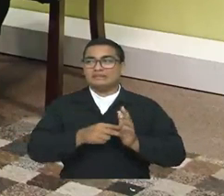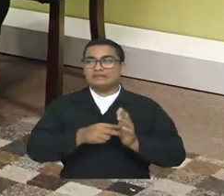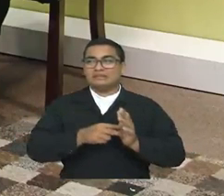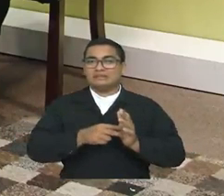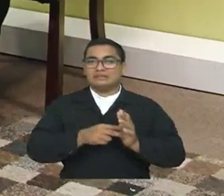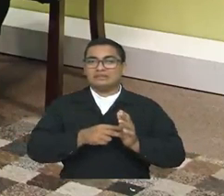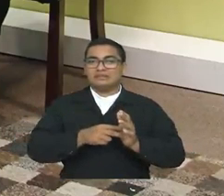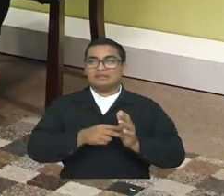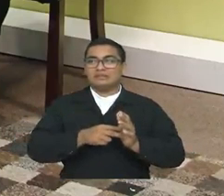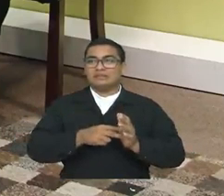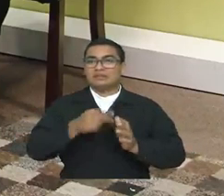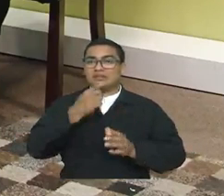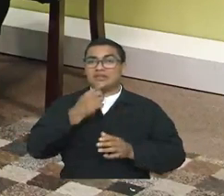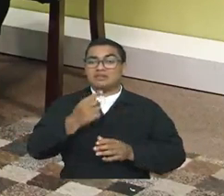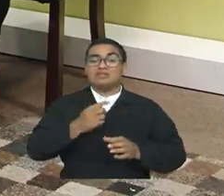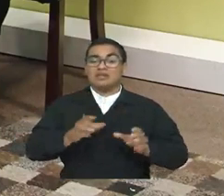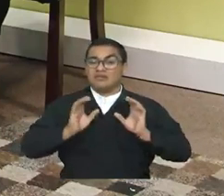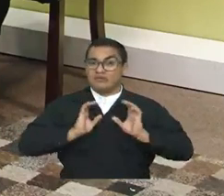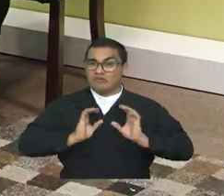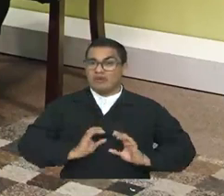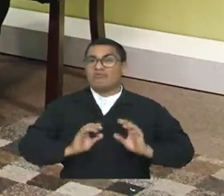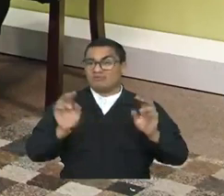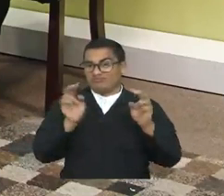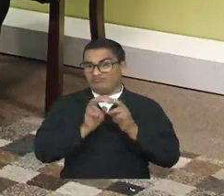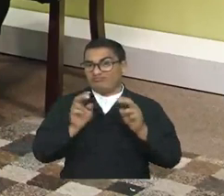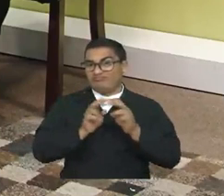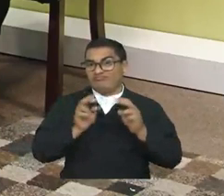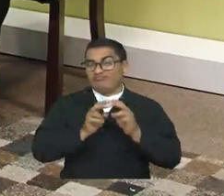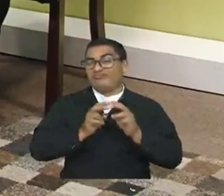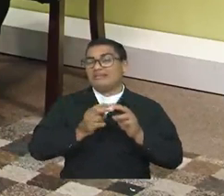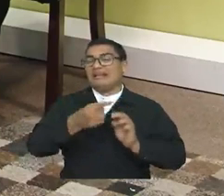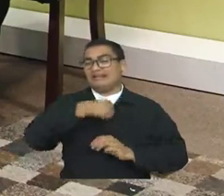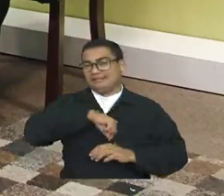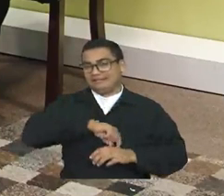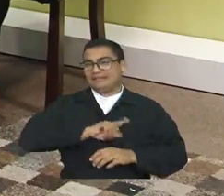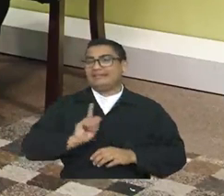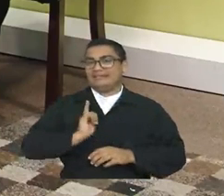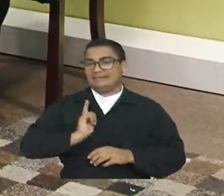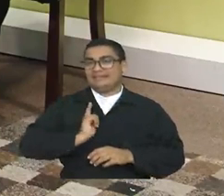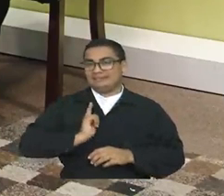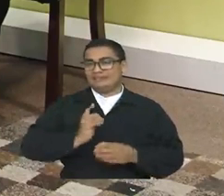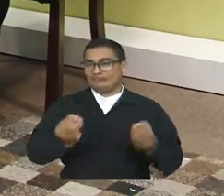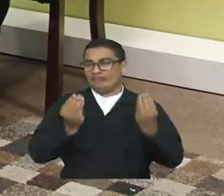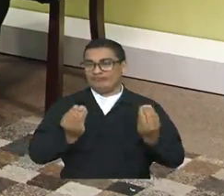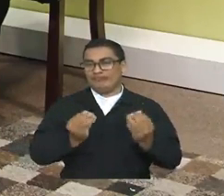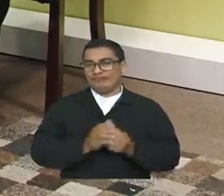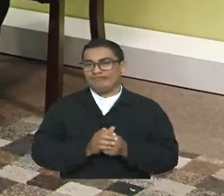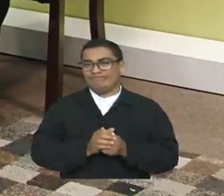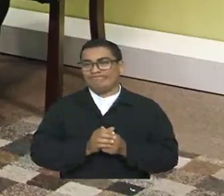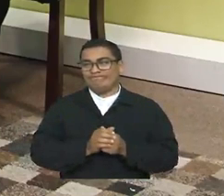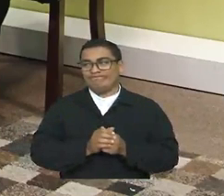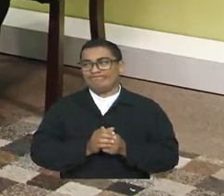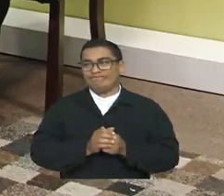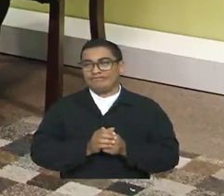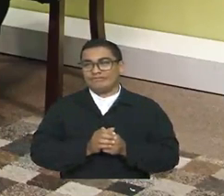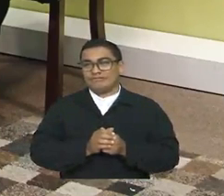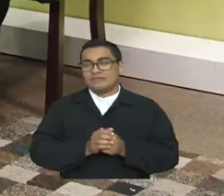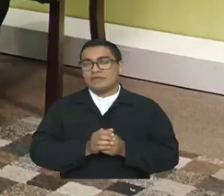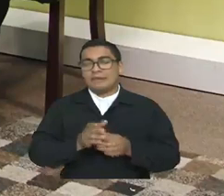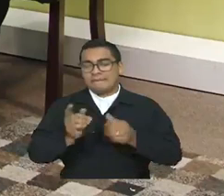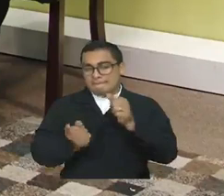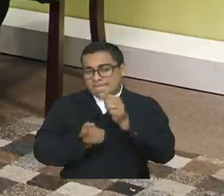está pidiendo a gritos que sea ocupada en algo, ¿viste? Entonces, balancear, yo siempre les recomiendo que pasen una